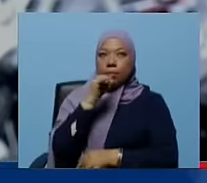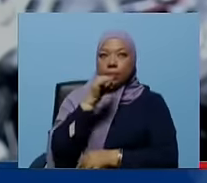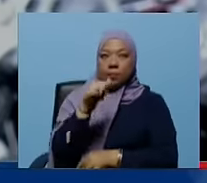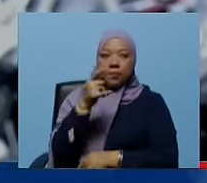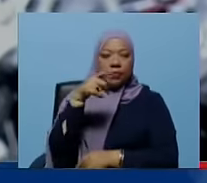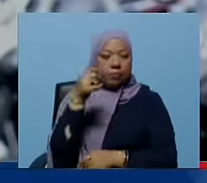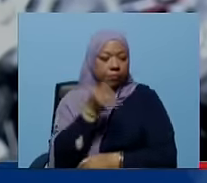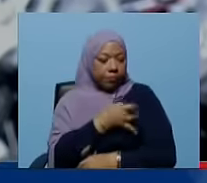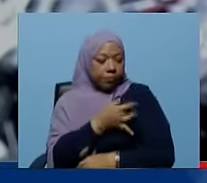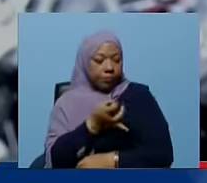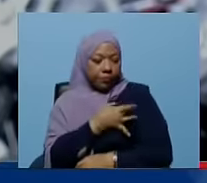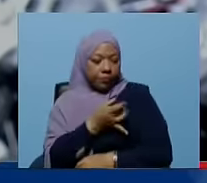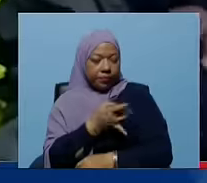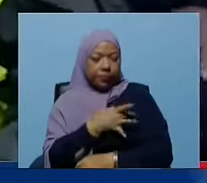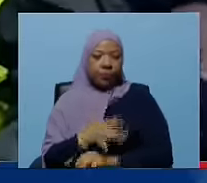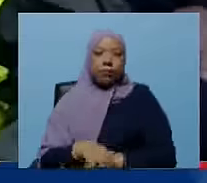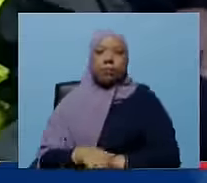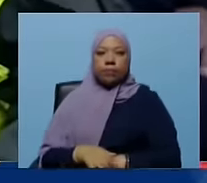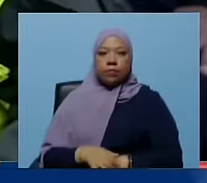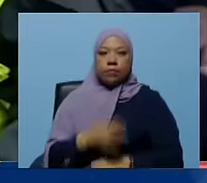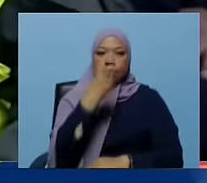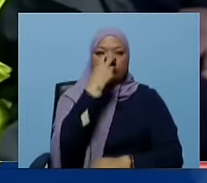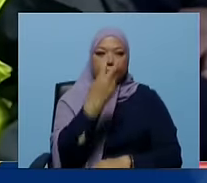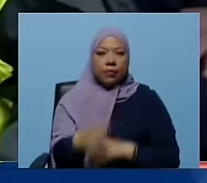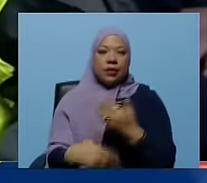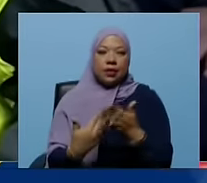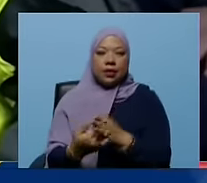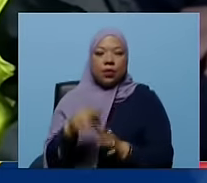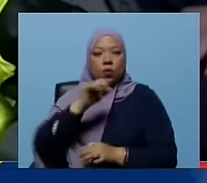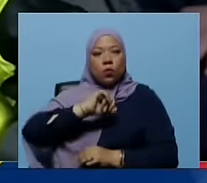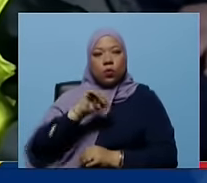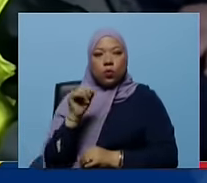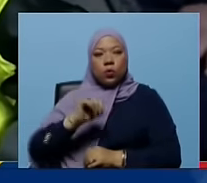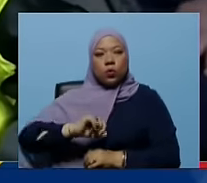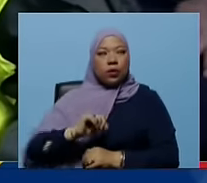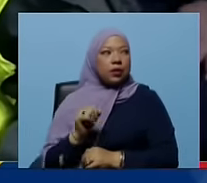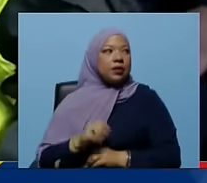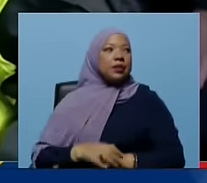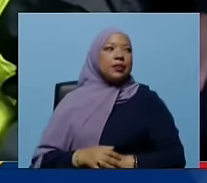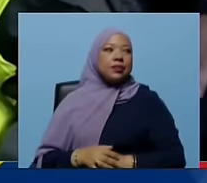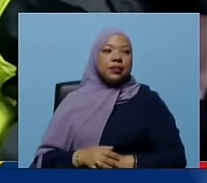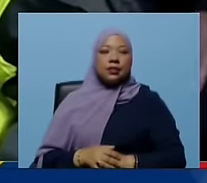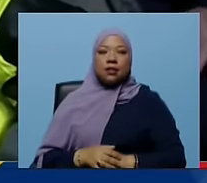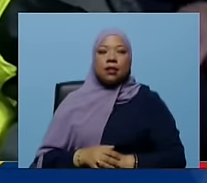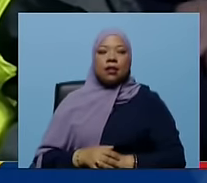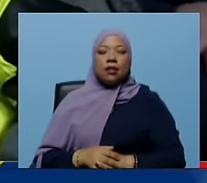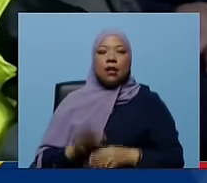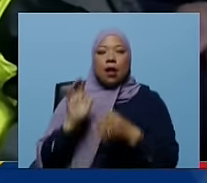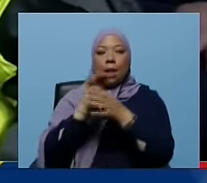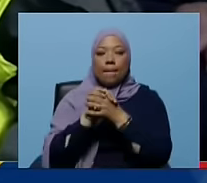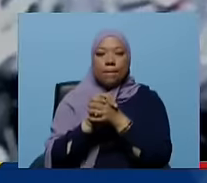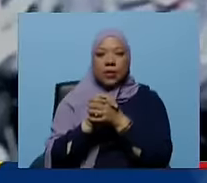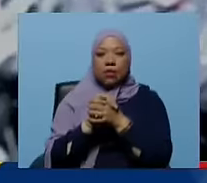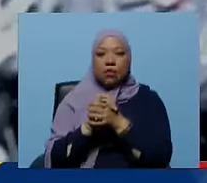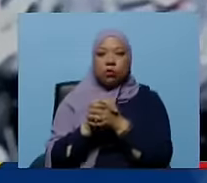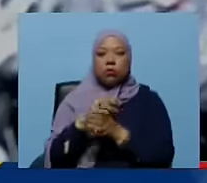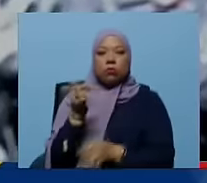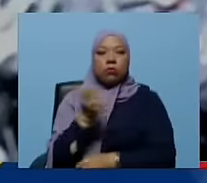Chile, invitado por la policía a los carabineros, nuestros amigos carabineros de